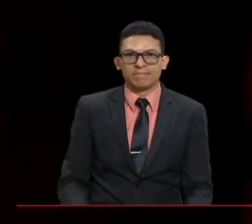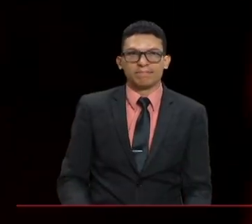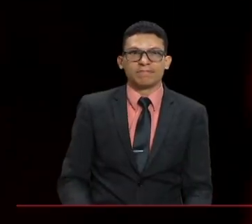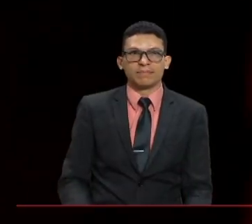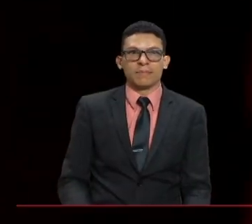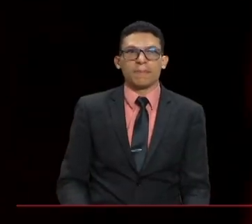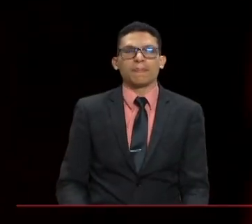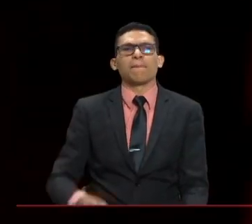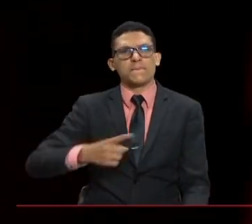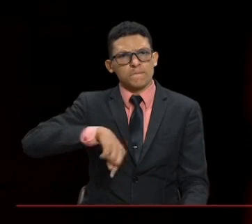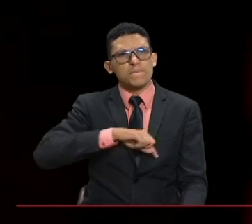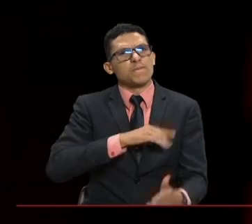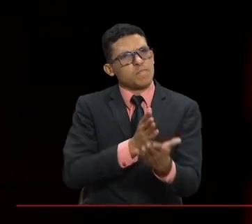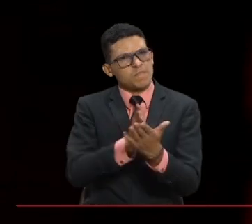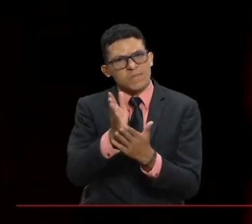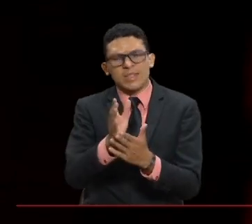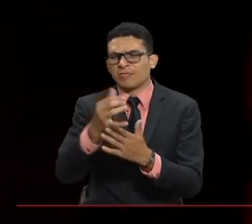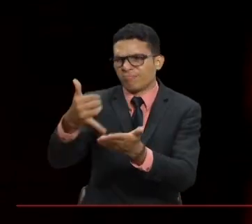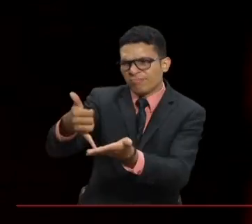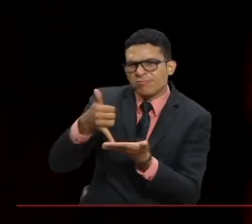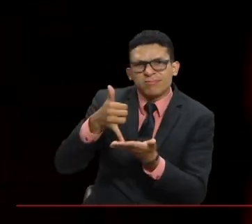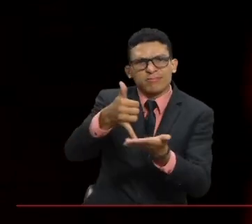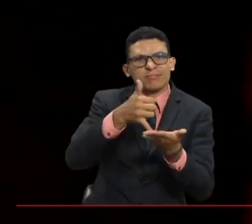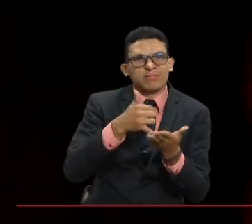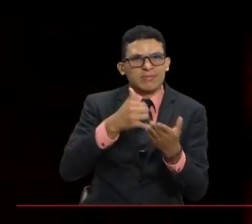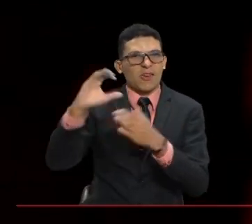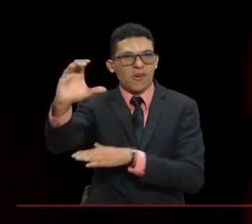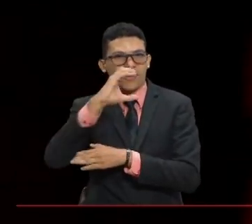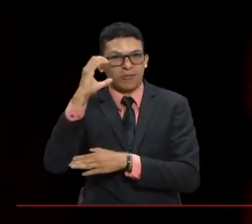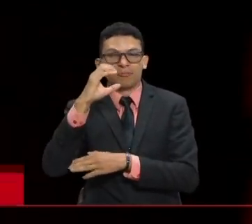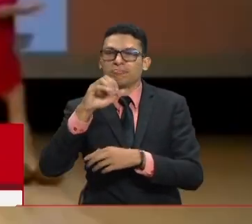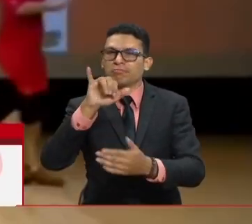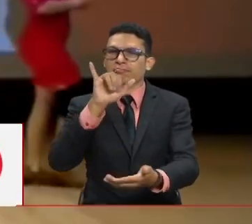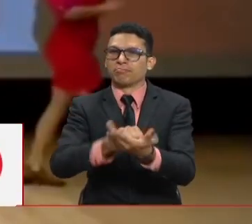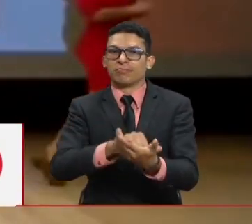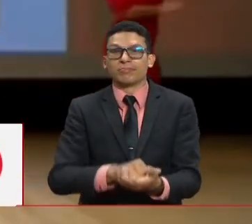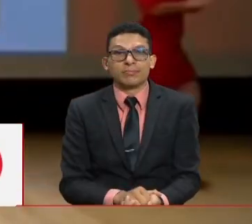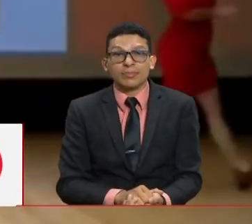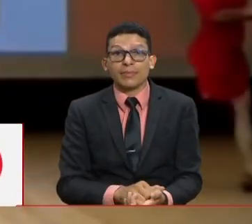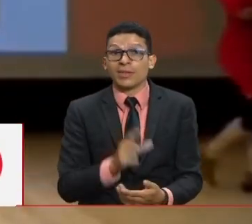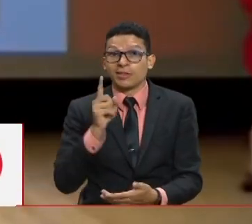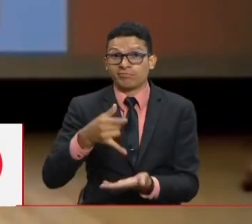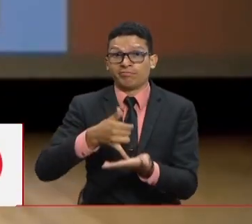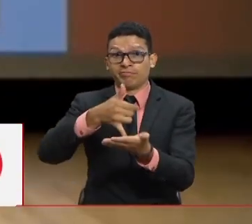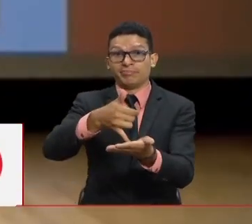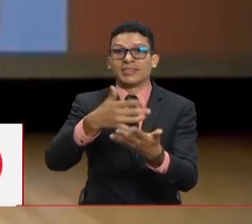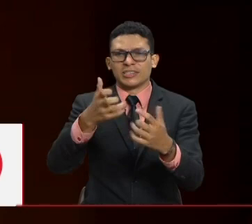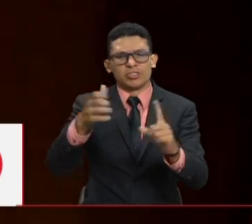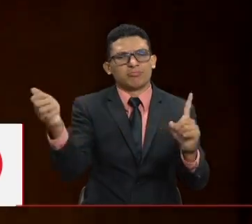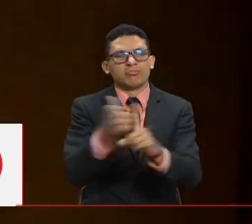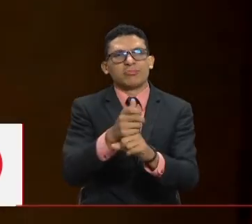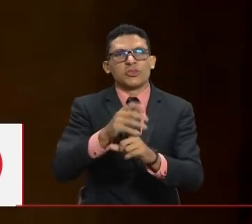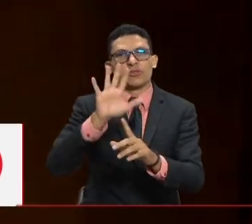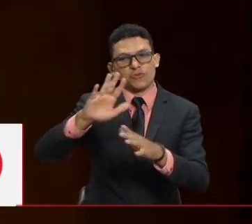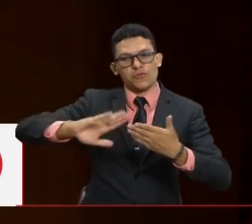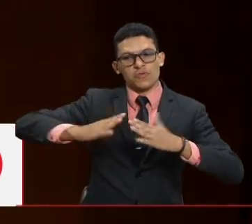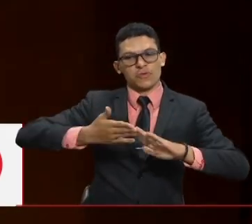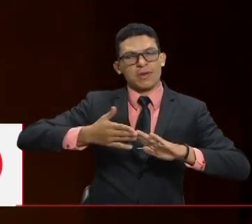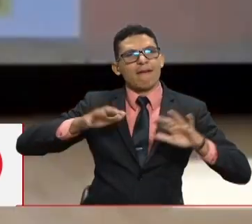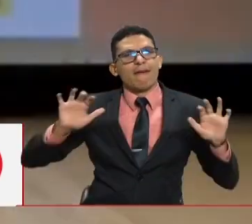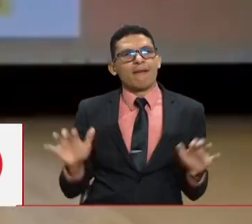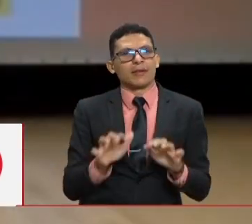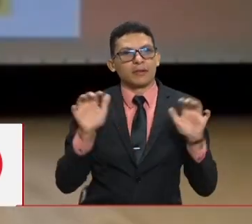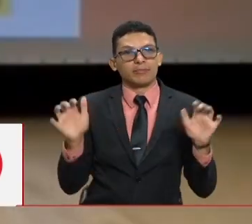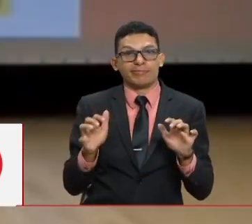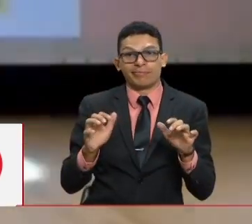Sigamos consiguiendo muchas glorias para Colombia porque así va a ser. El galardón busca visibilizar los logros de esta población en actividades que, si